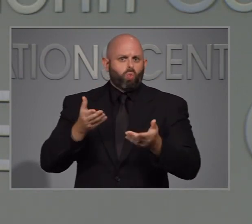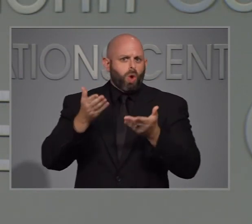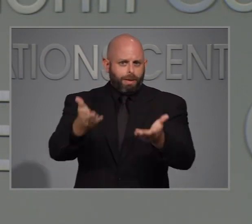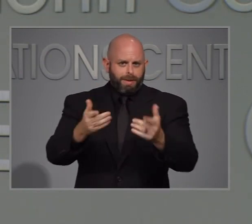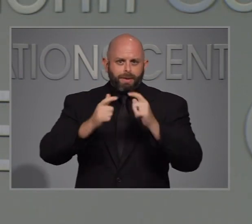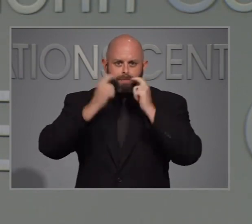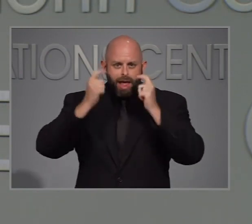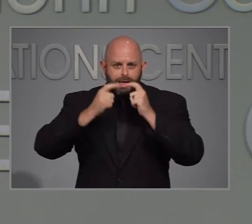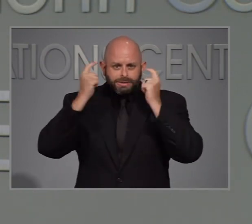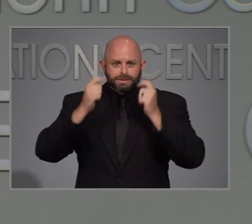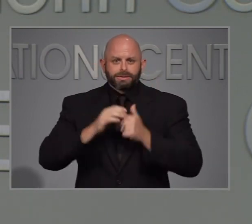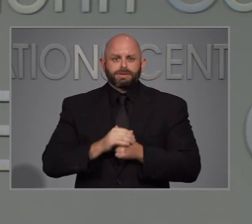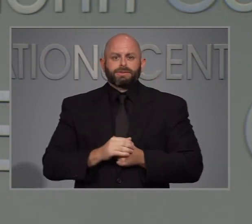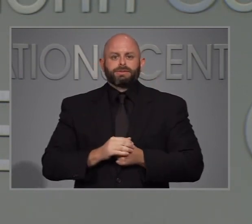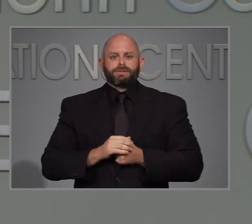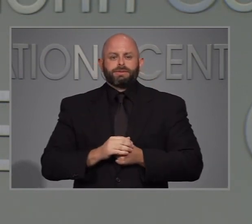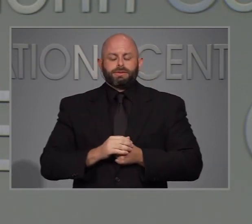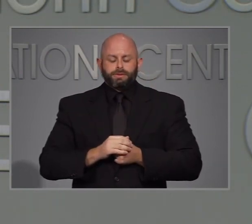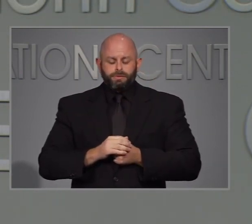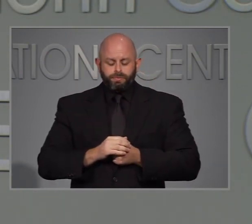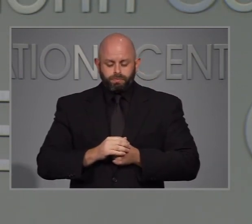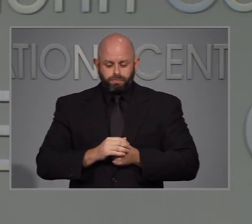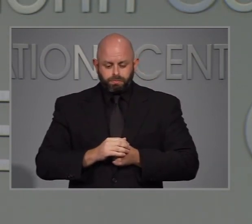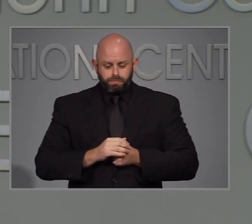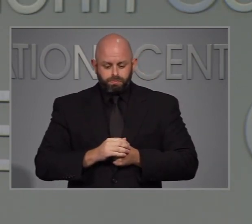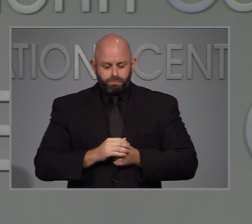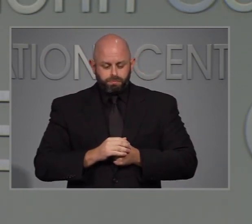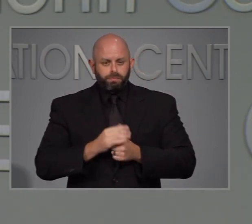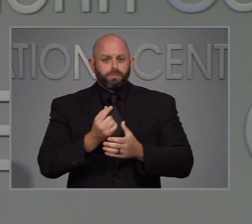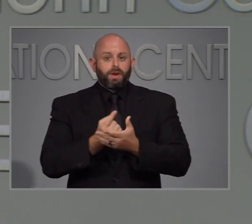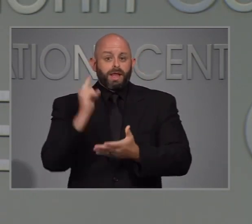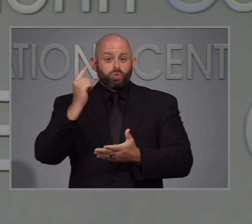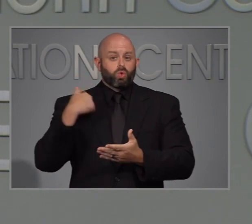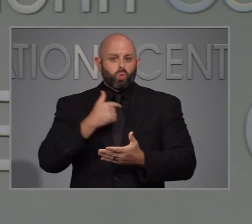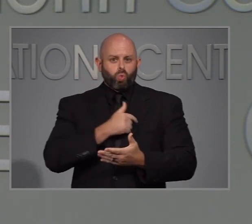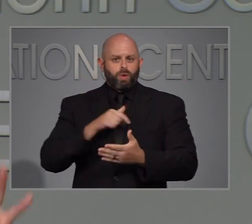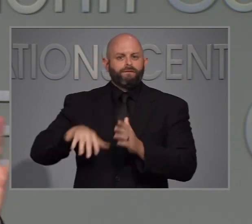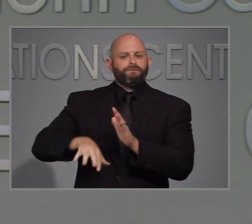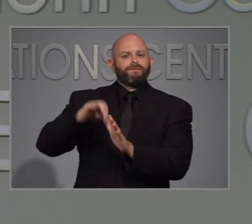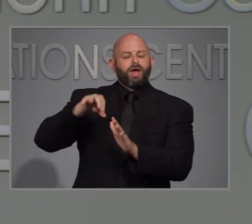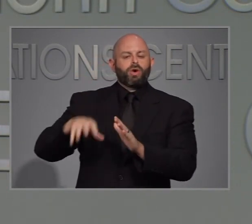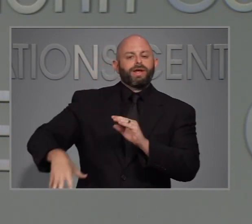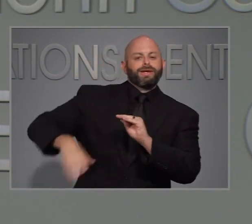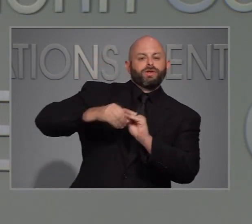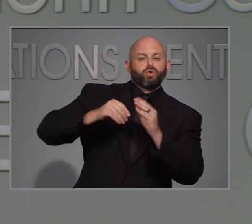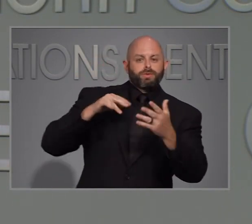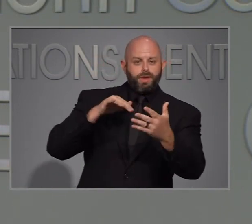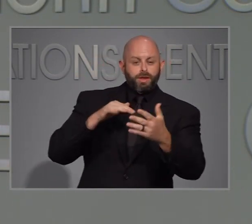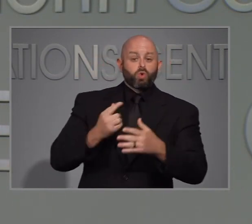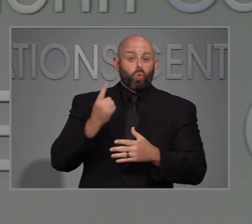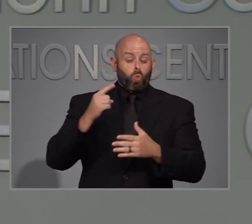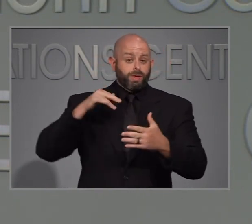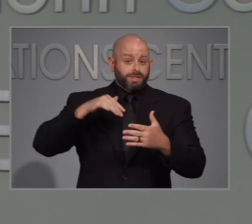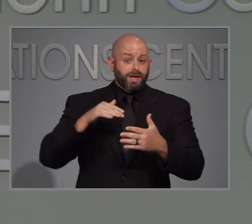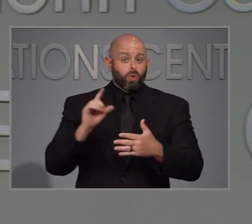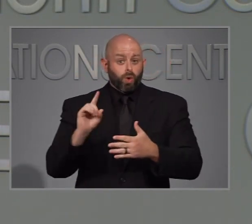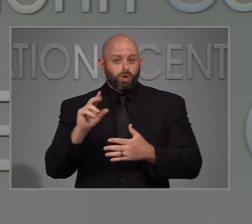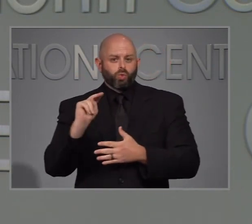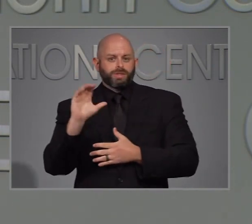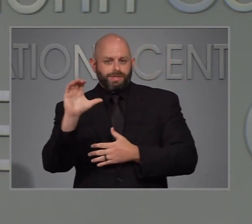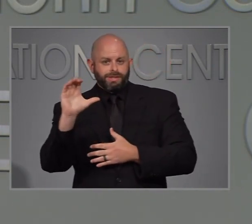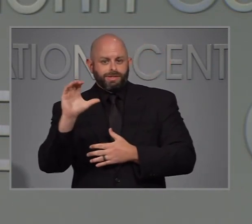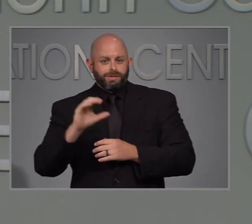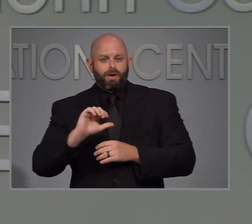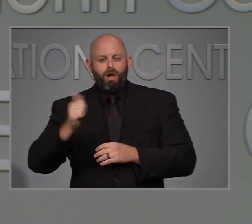utilicen. Justo estas últimas semanas se han publicado estudios adicionales, uno de la